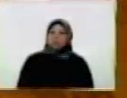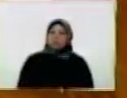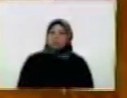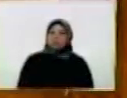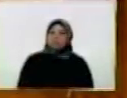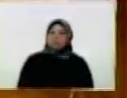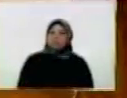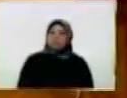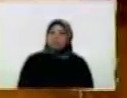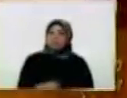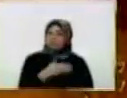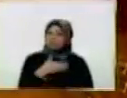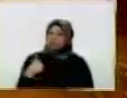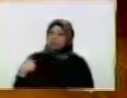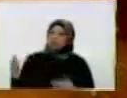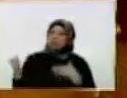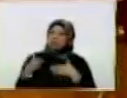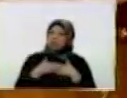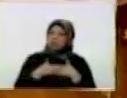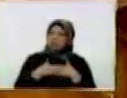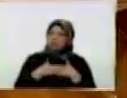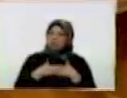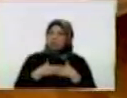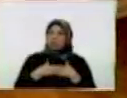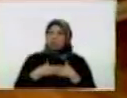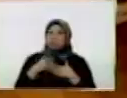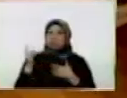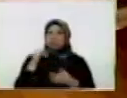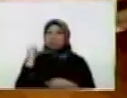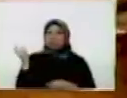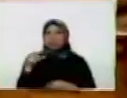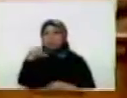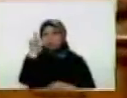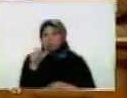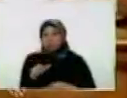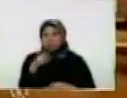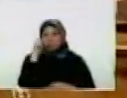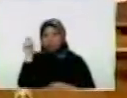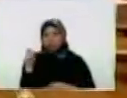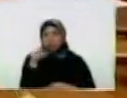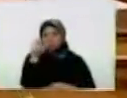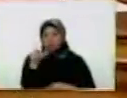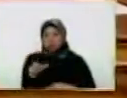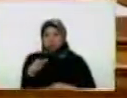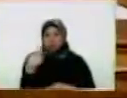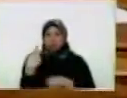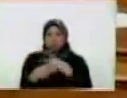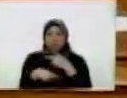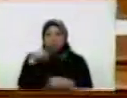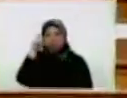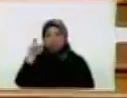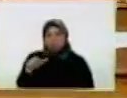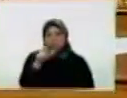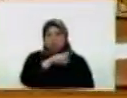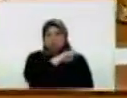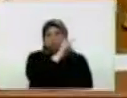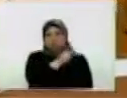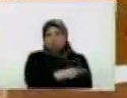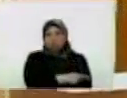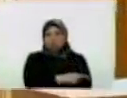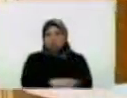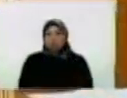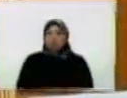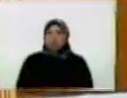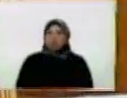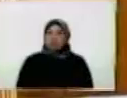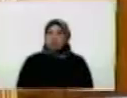Yo quisiera cerrar esta intervención, esta oportunidad que nos da el Poder Constituyente